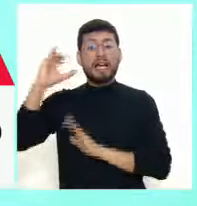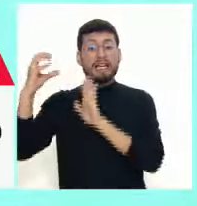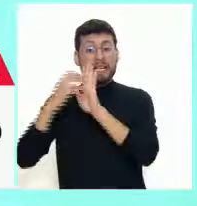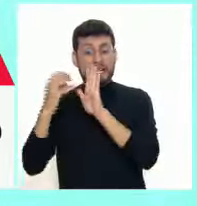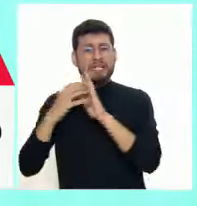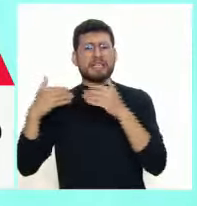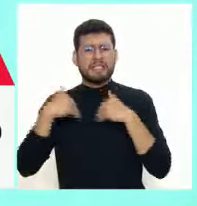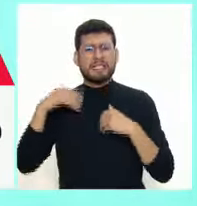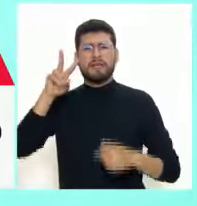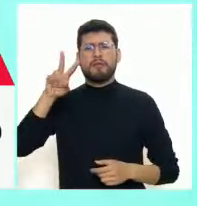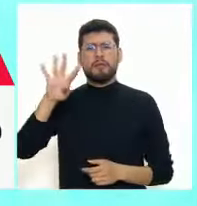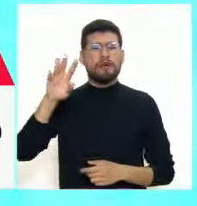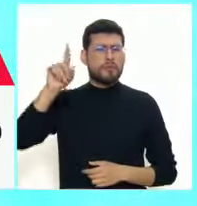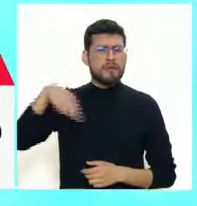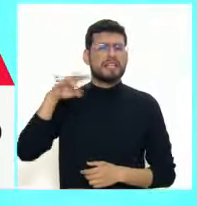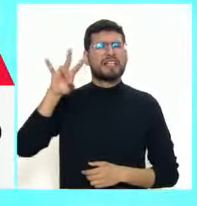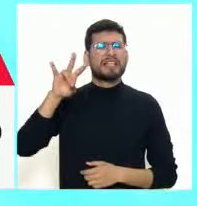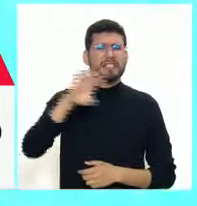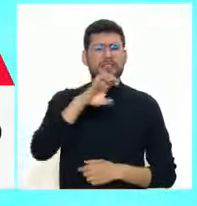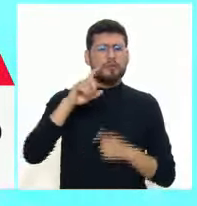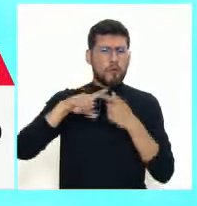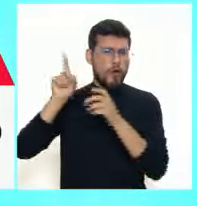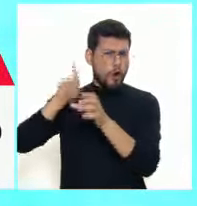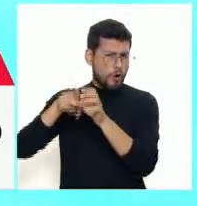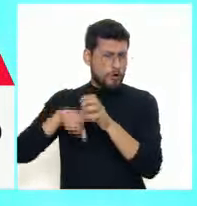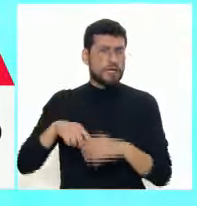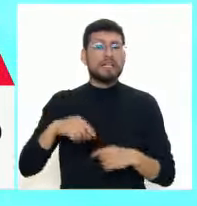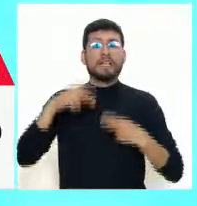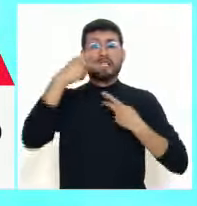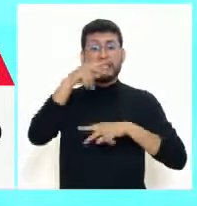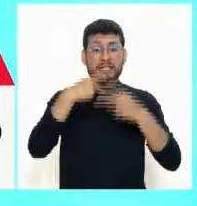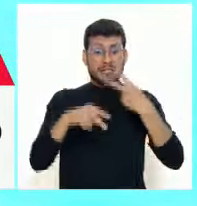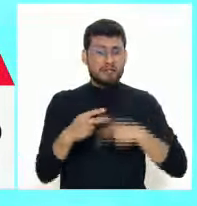con 24.700 suscriptores, el TikTok,